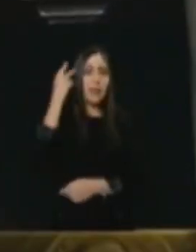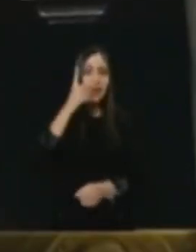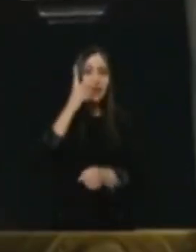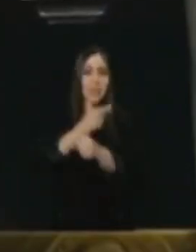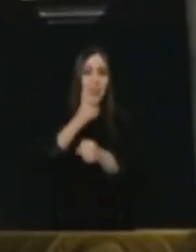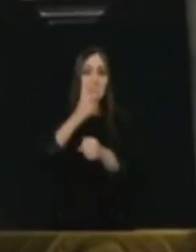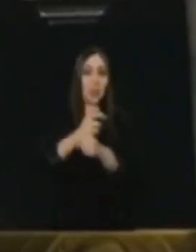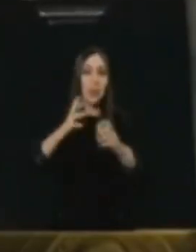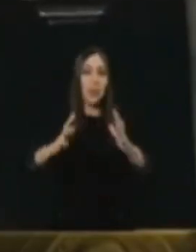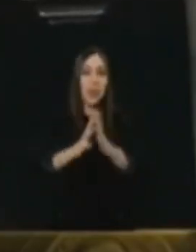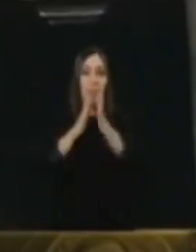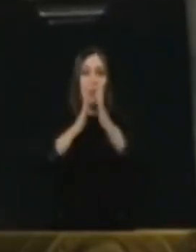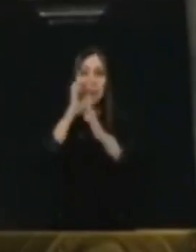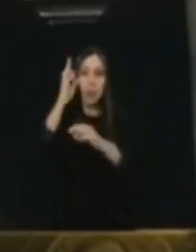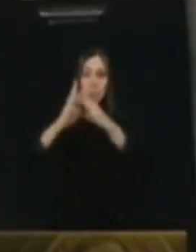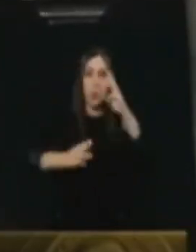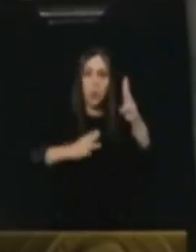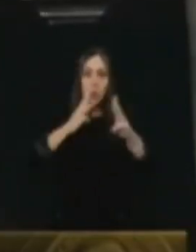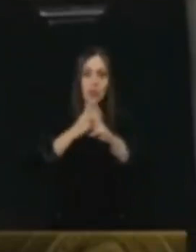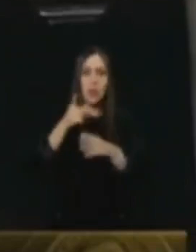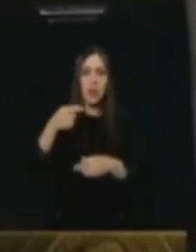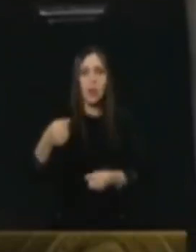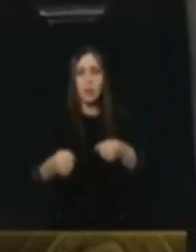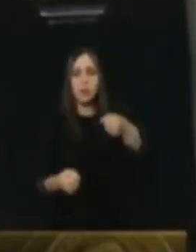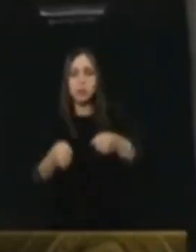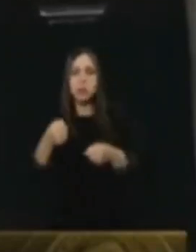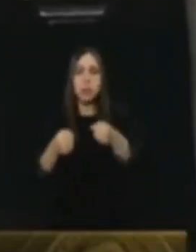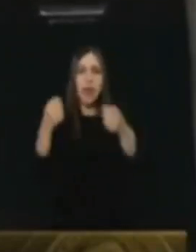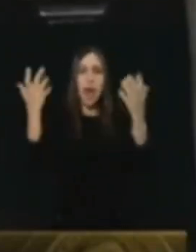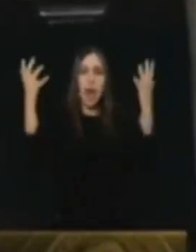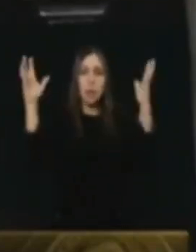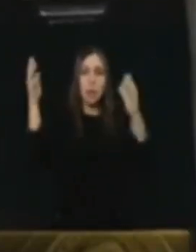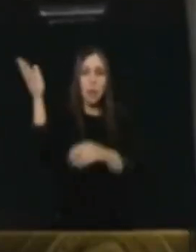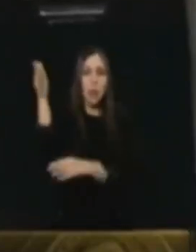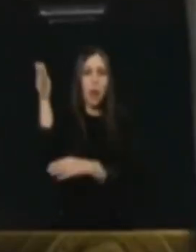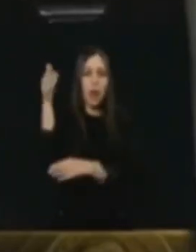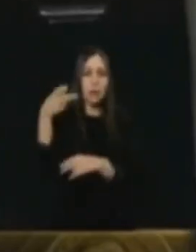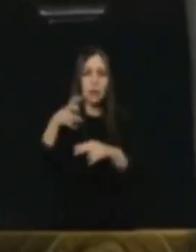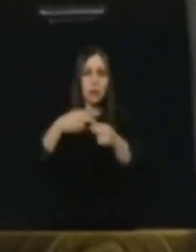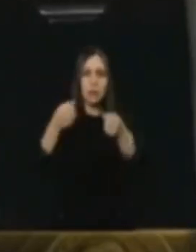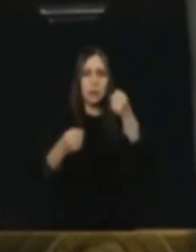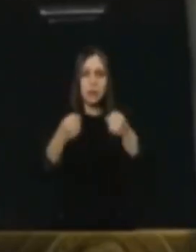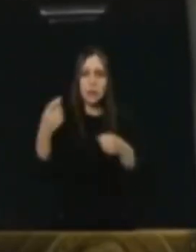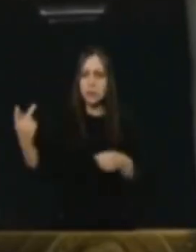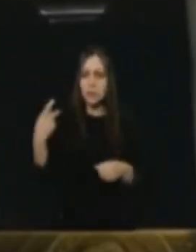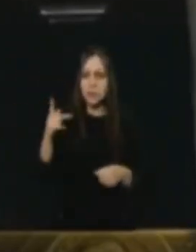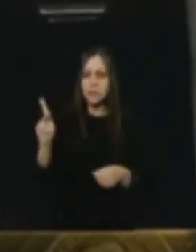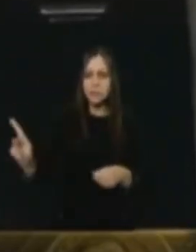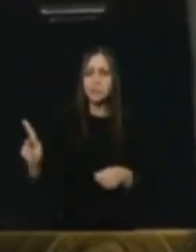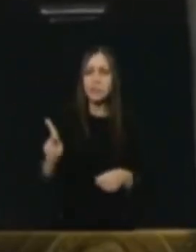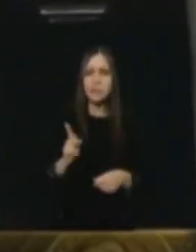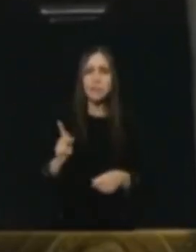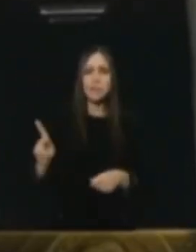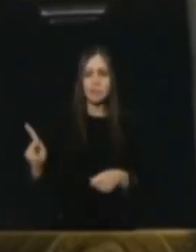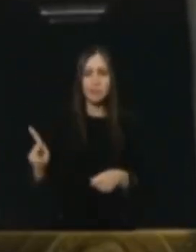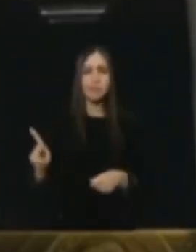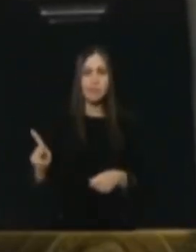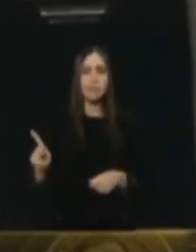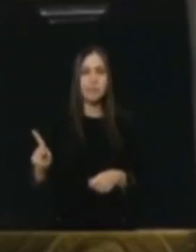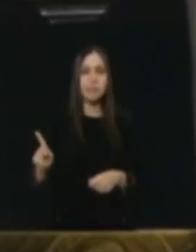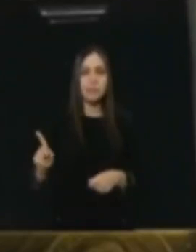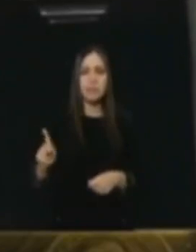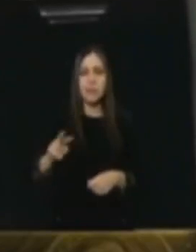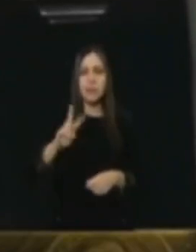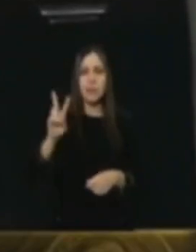Mundial, habría de convenir conmigo en que la mirada de Zapata